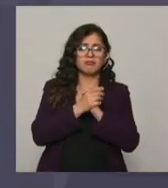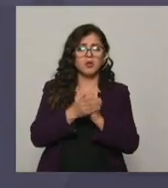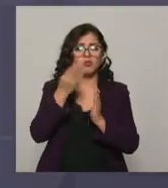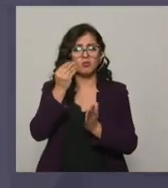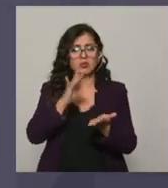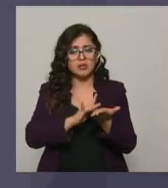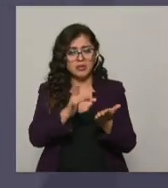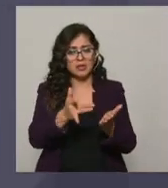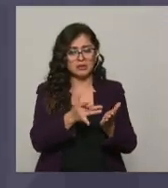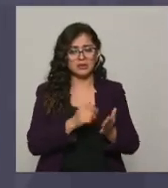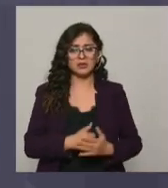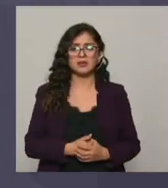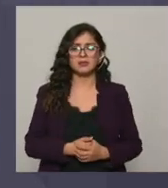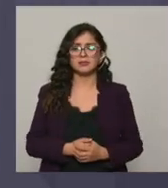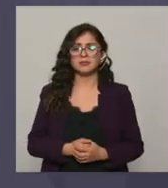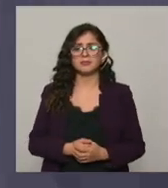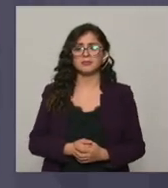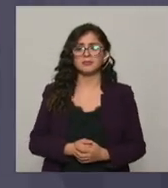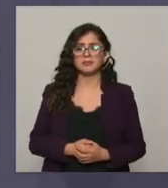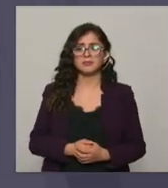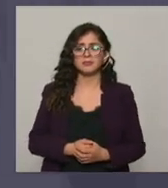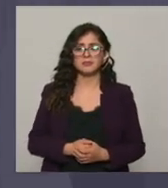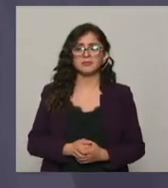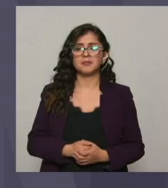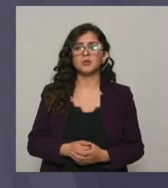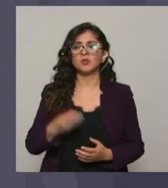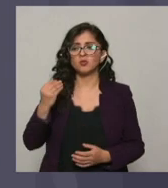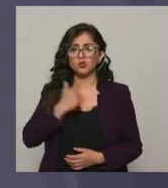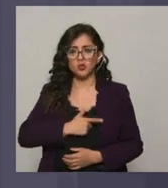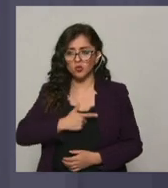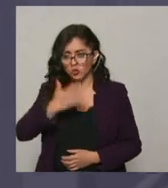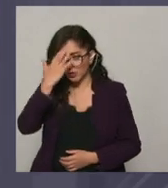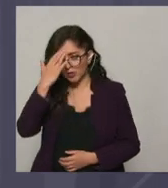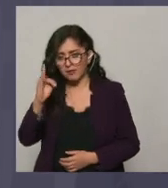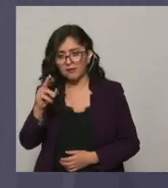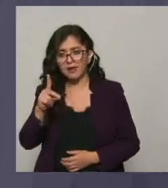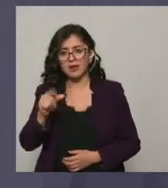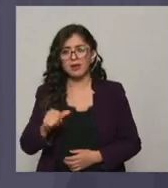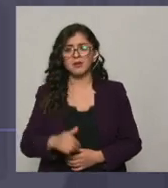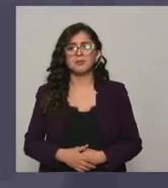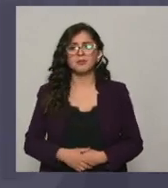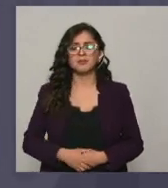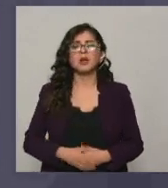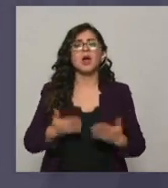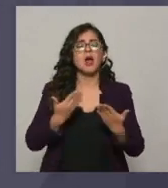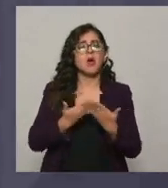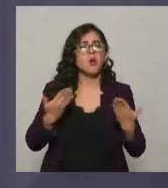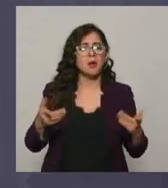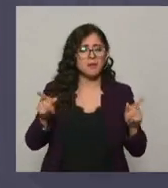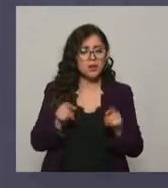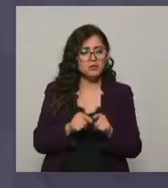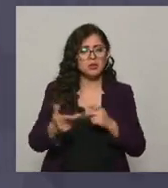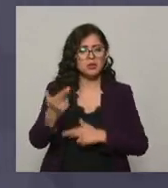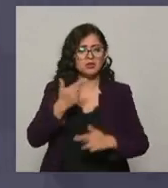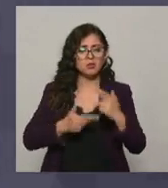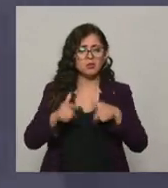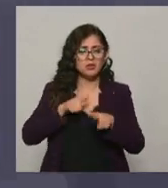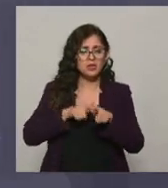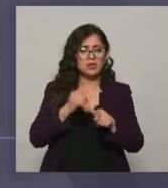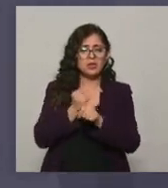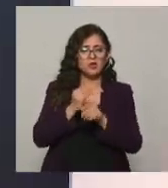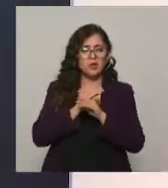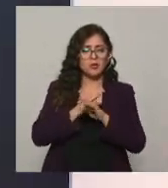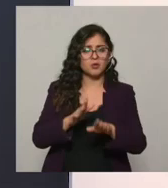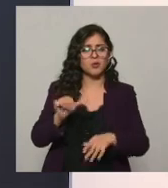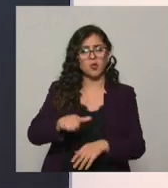Dana. Gracias. Muchísimo gusto en conocerte, Frida. Bueno, pues vamos a hacer una pausa y ya volvemos con más información,